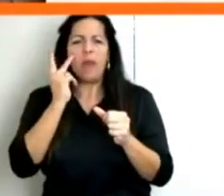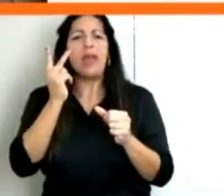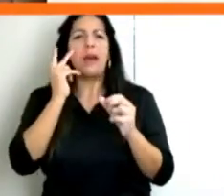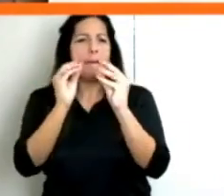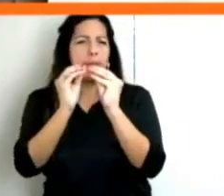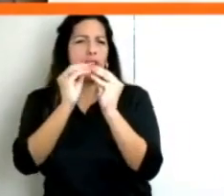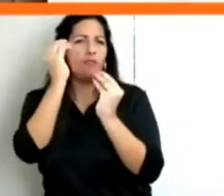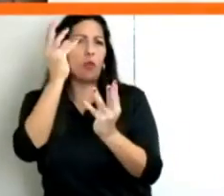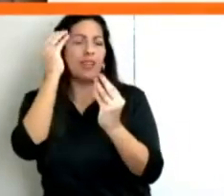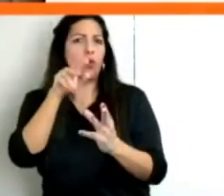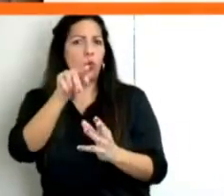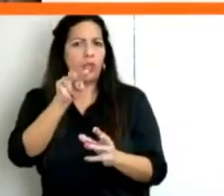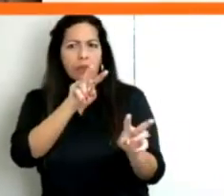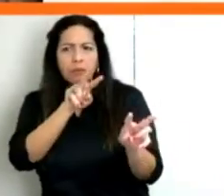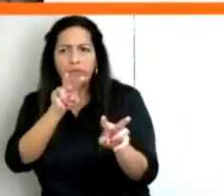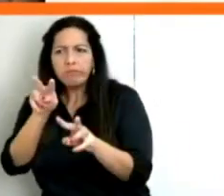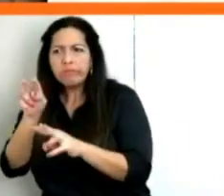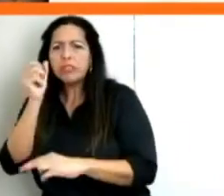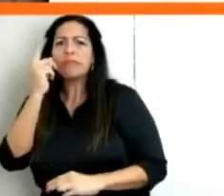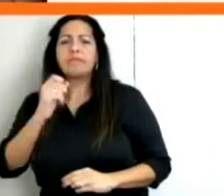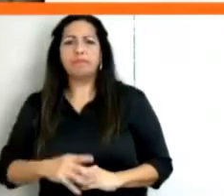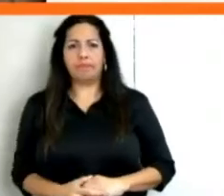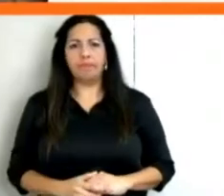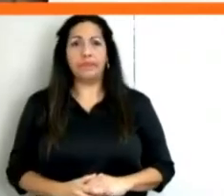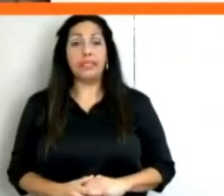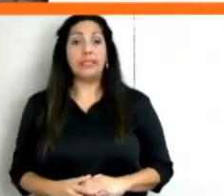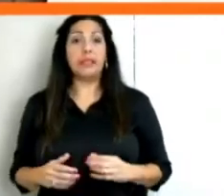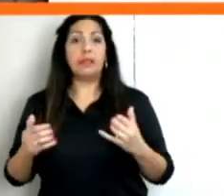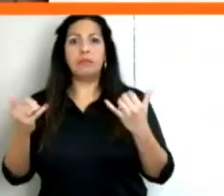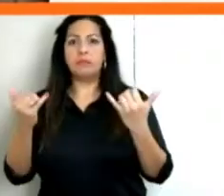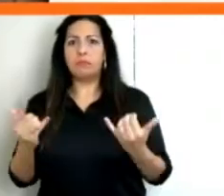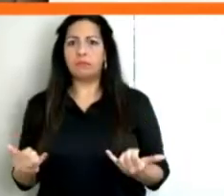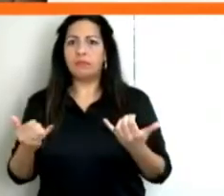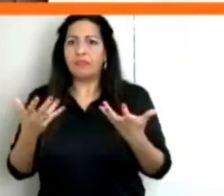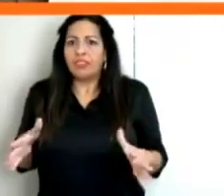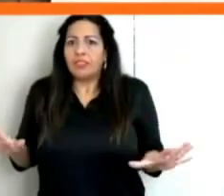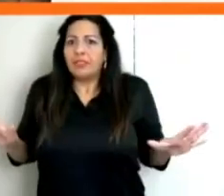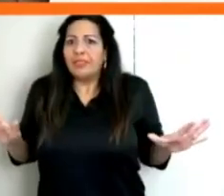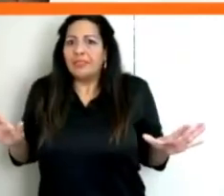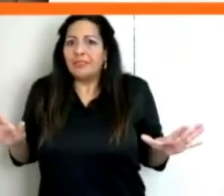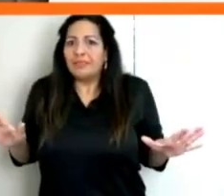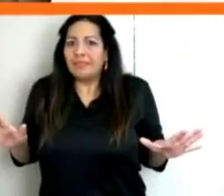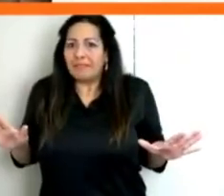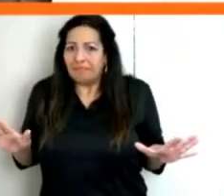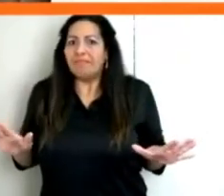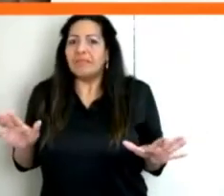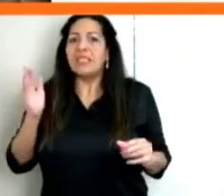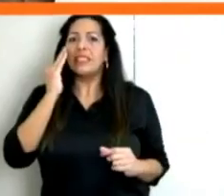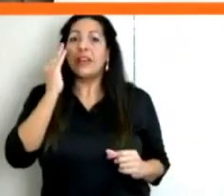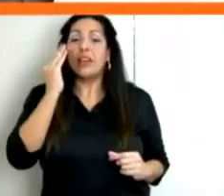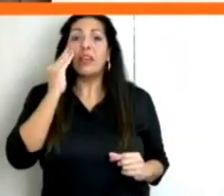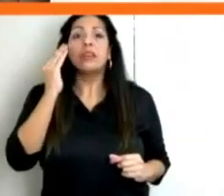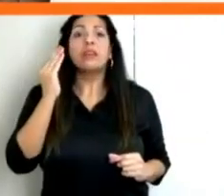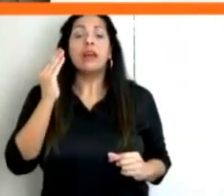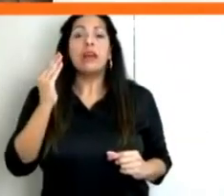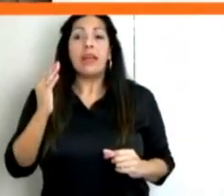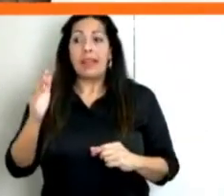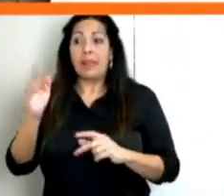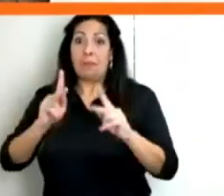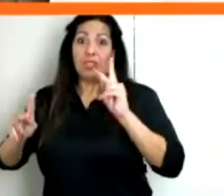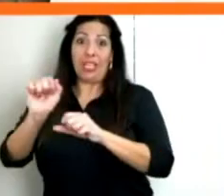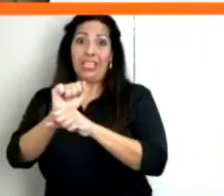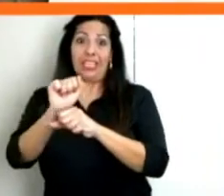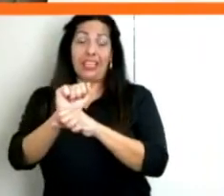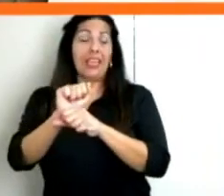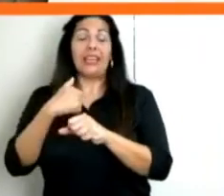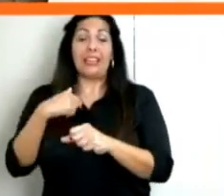información, para que estén bien pendientes. Así que por el momento esto es todo. Ya sabemos entonces que las personas de desempleo